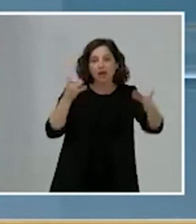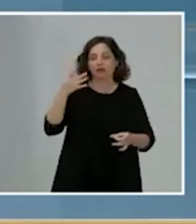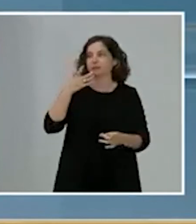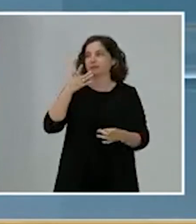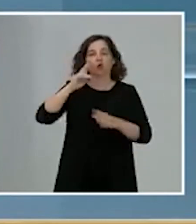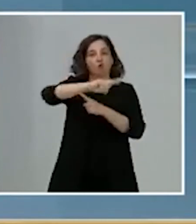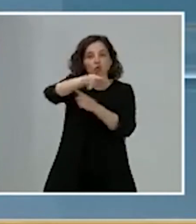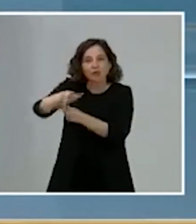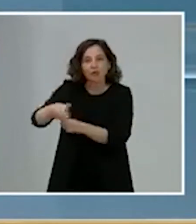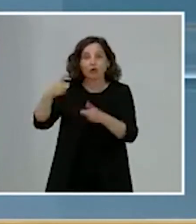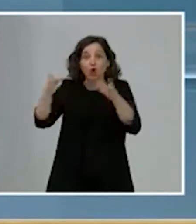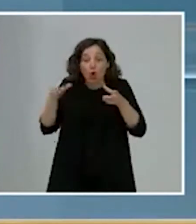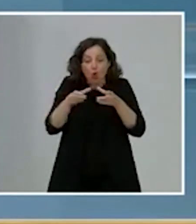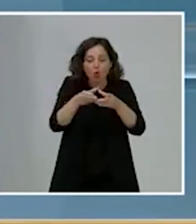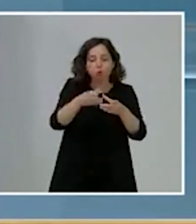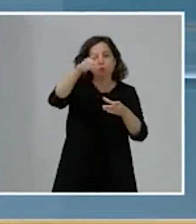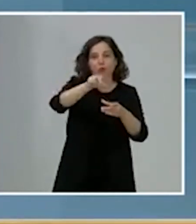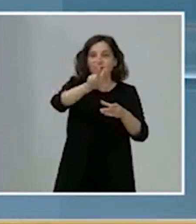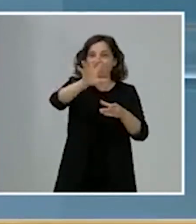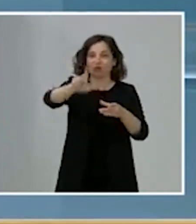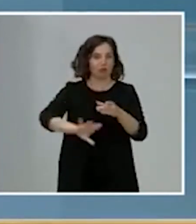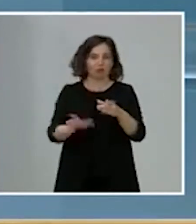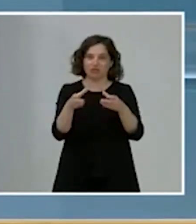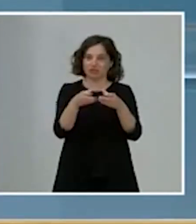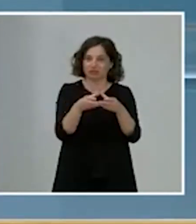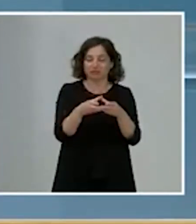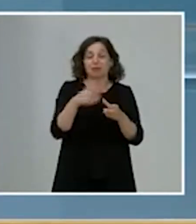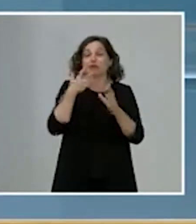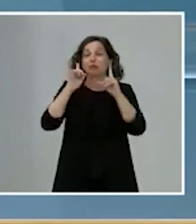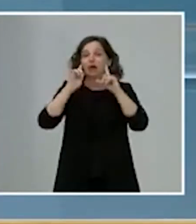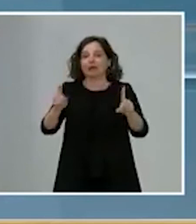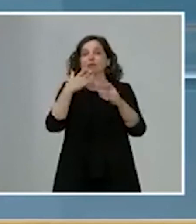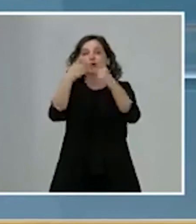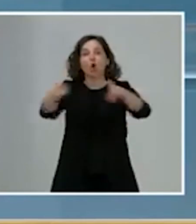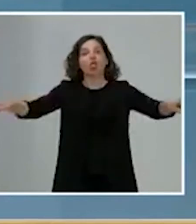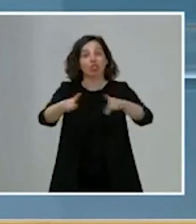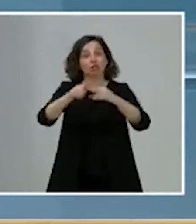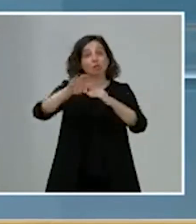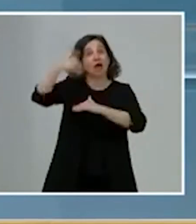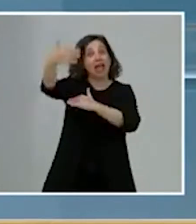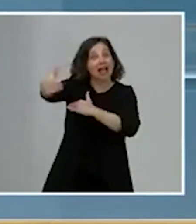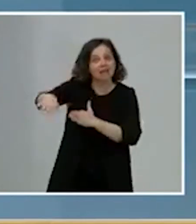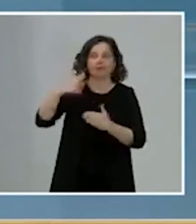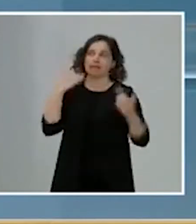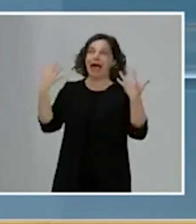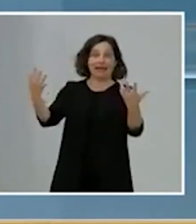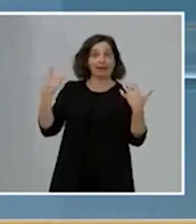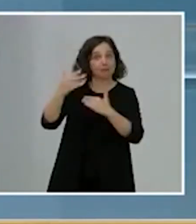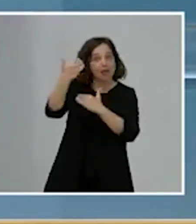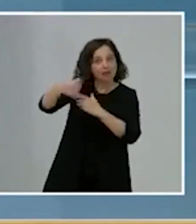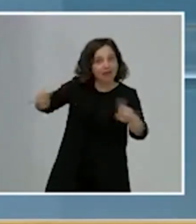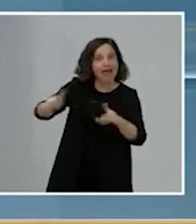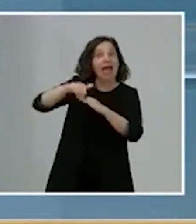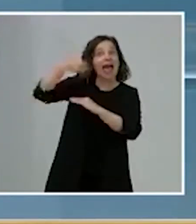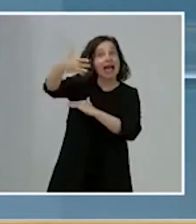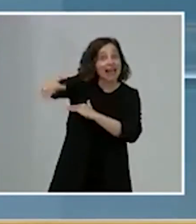museísticas o de cualquier ámbito cultural. En el caso de conciertos al aire libre o espectáculos al aire libre,